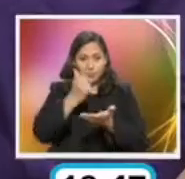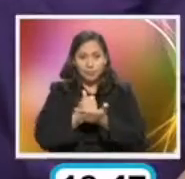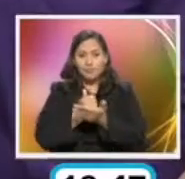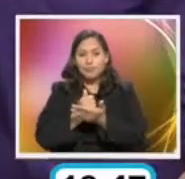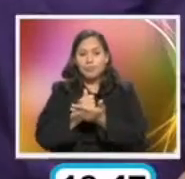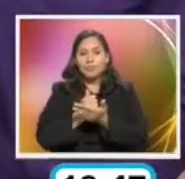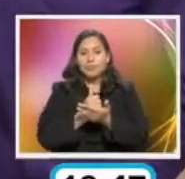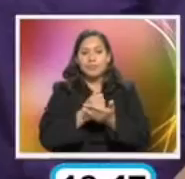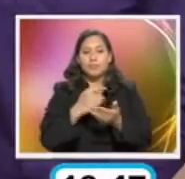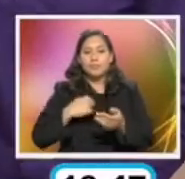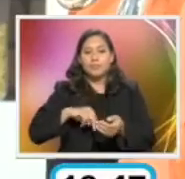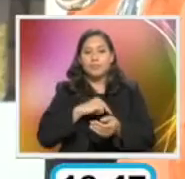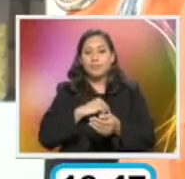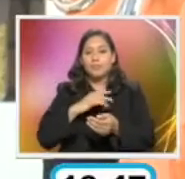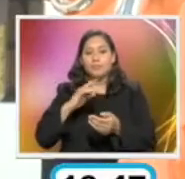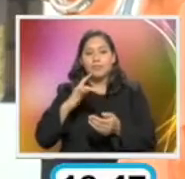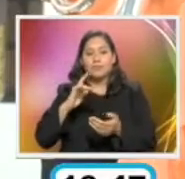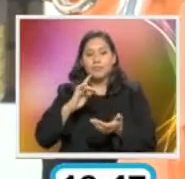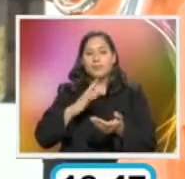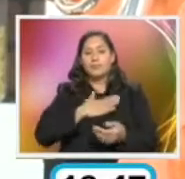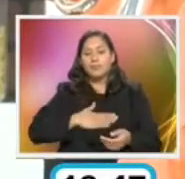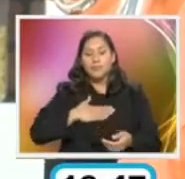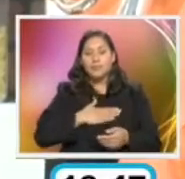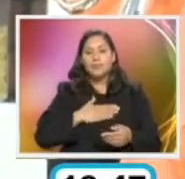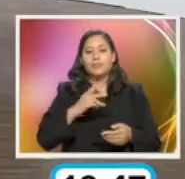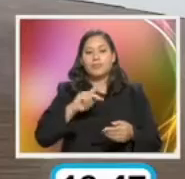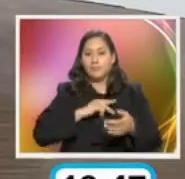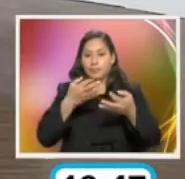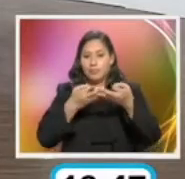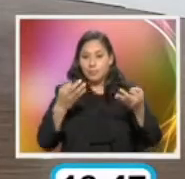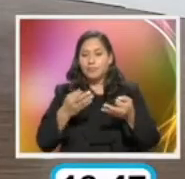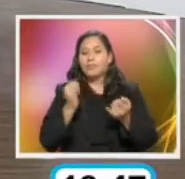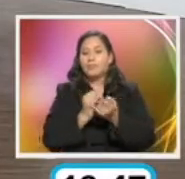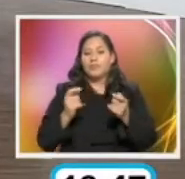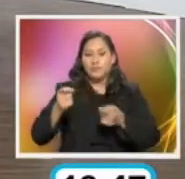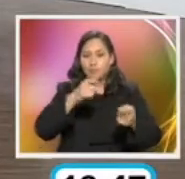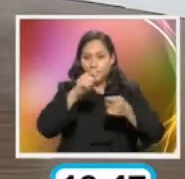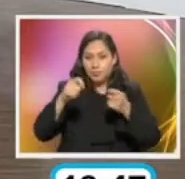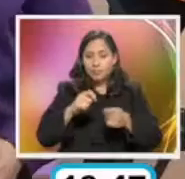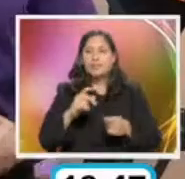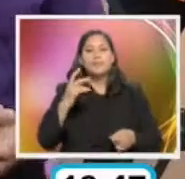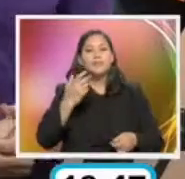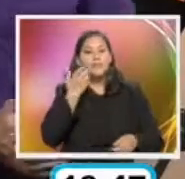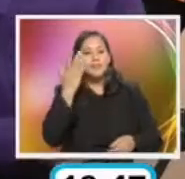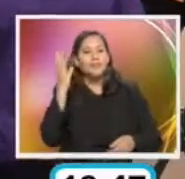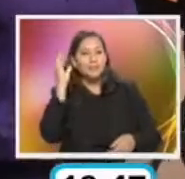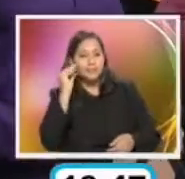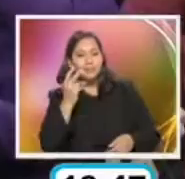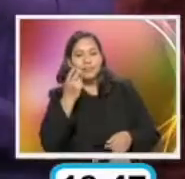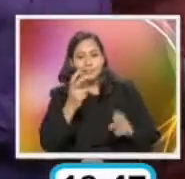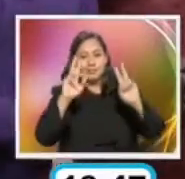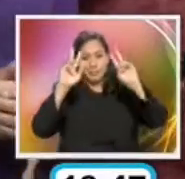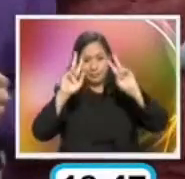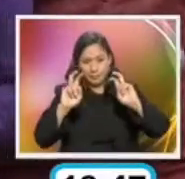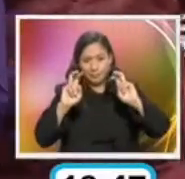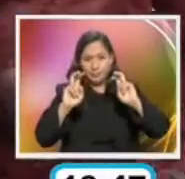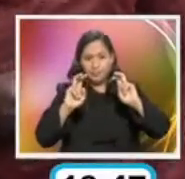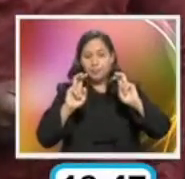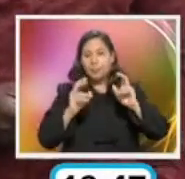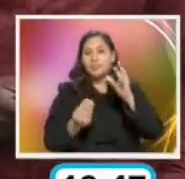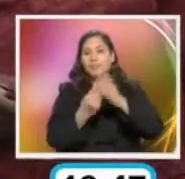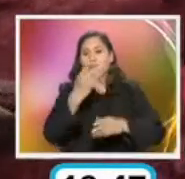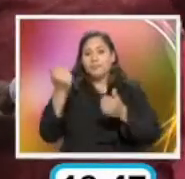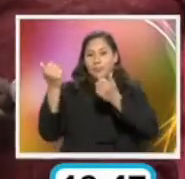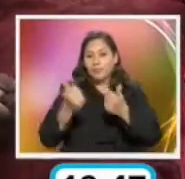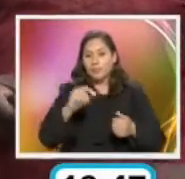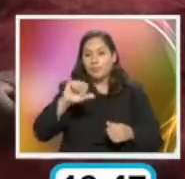bueno, complacidos de volver a nuestra tierra y también llevarle un poquito del trabajo de Cumbia Benavides. Oye, pues queremos escuchar este sencillo, este tema nuevo que nos